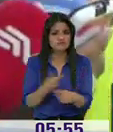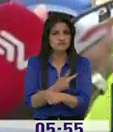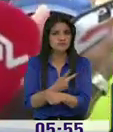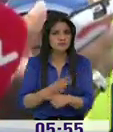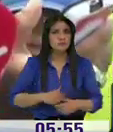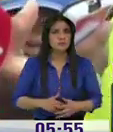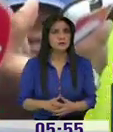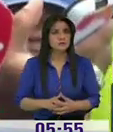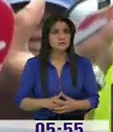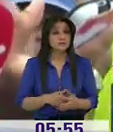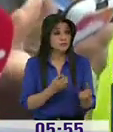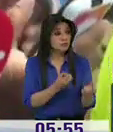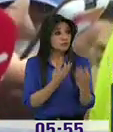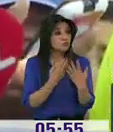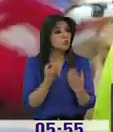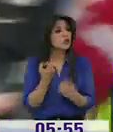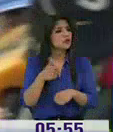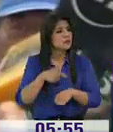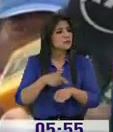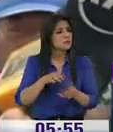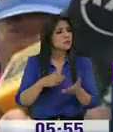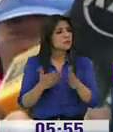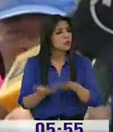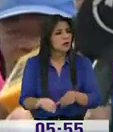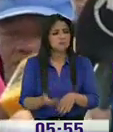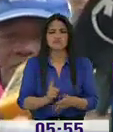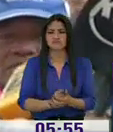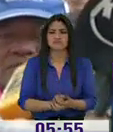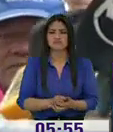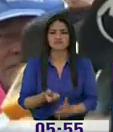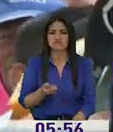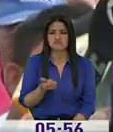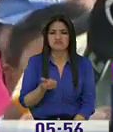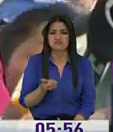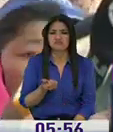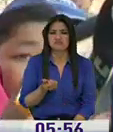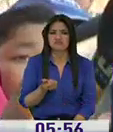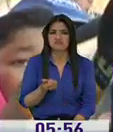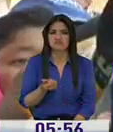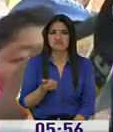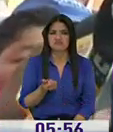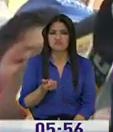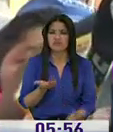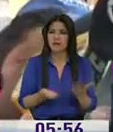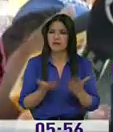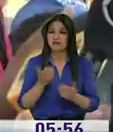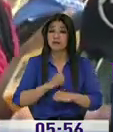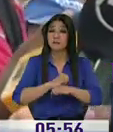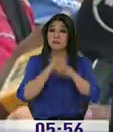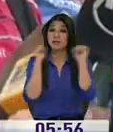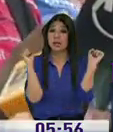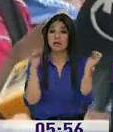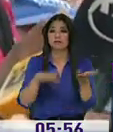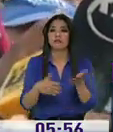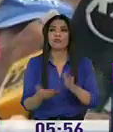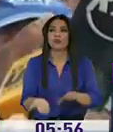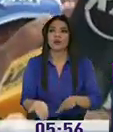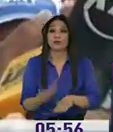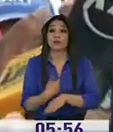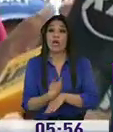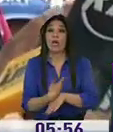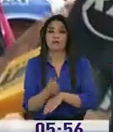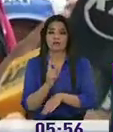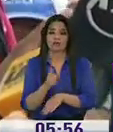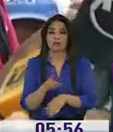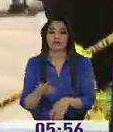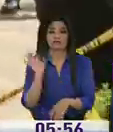las condiciones del cuerpo, ¿qué tiempo tendría de fallecer? No mucho. Aparentemente en horas de la madrugada nomás, no desde el día